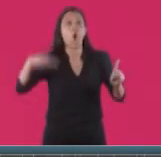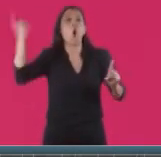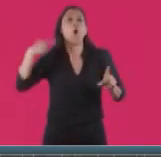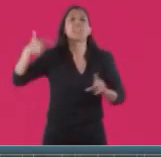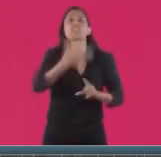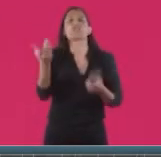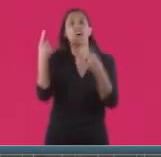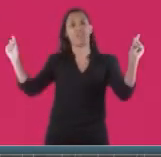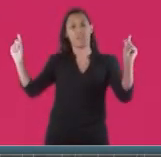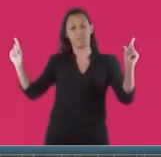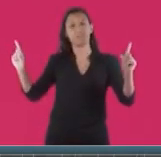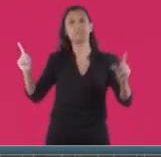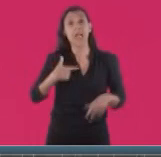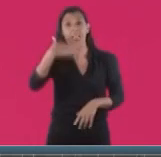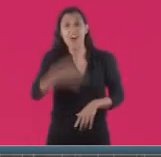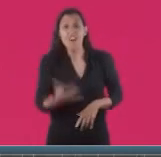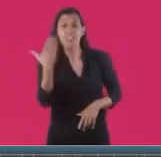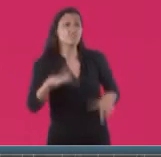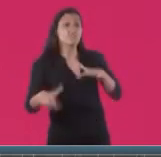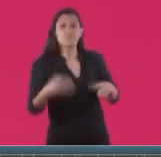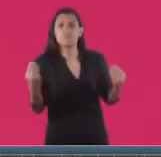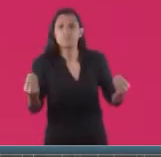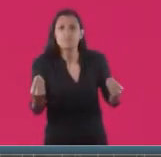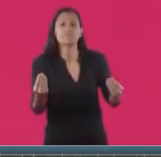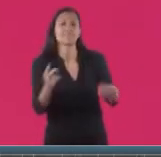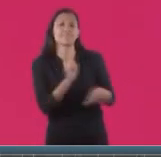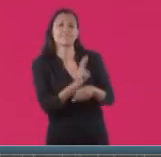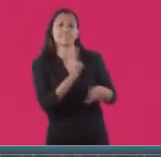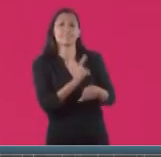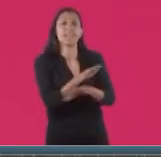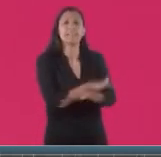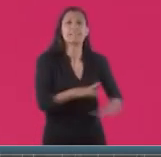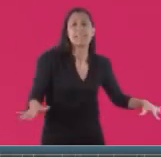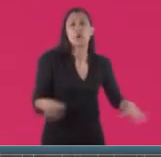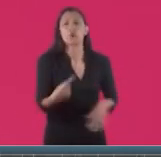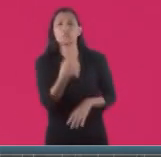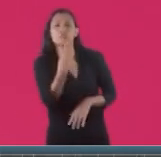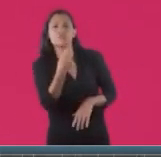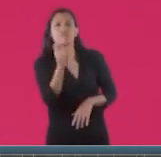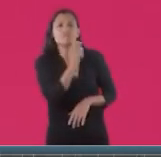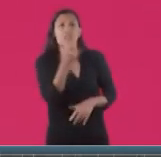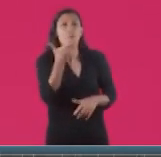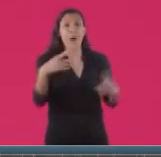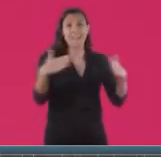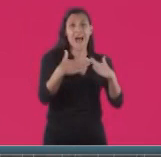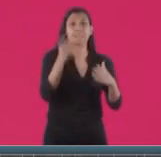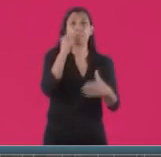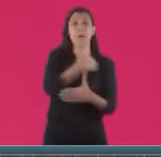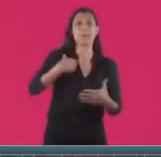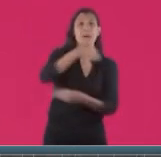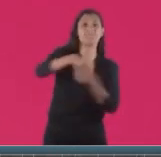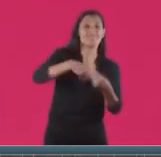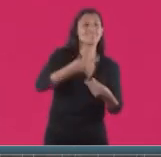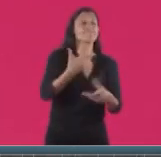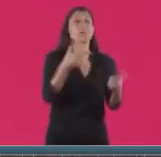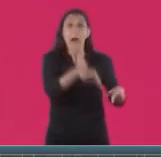sido candidato, ¿vio? Esta es la explicación, no es otra, y dedicarse a los temas urgentes de